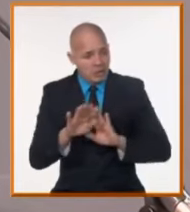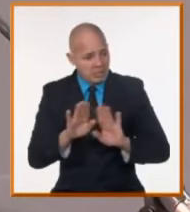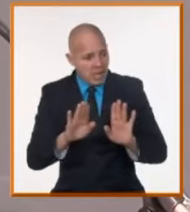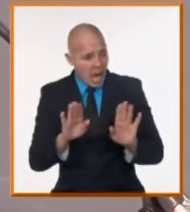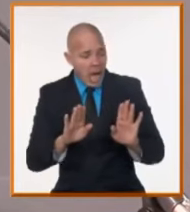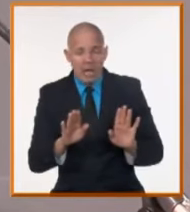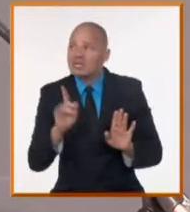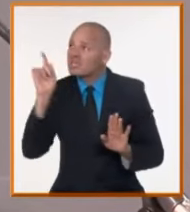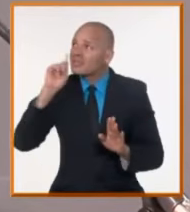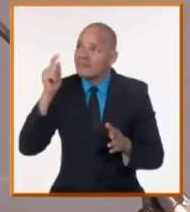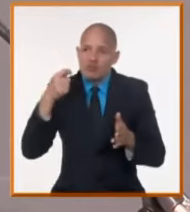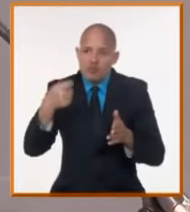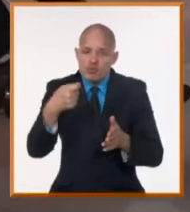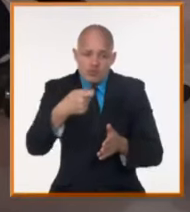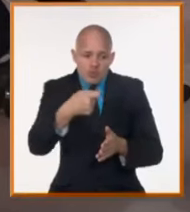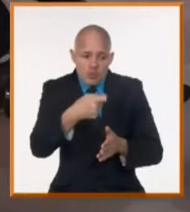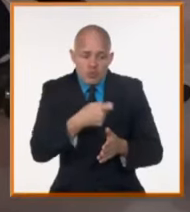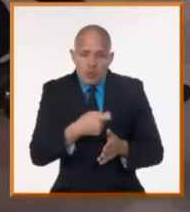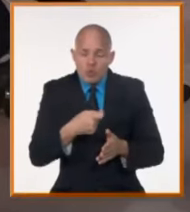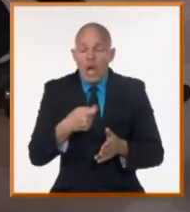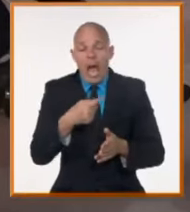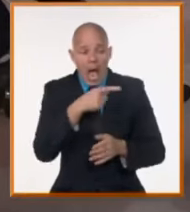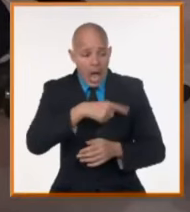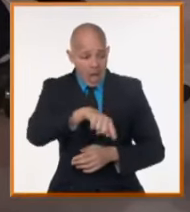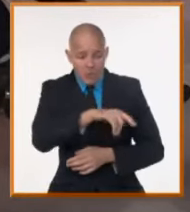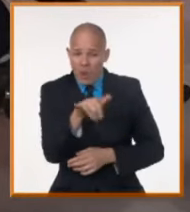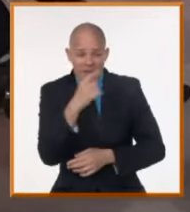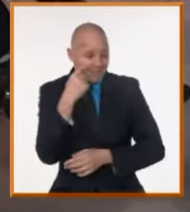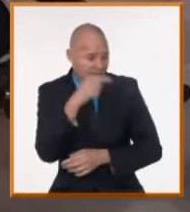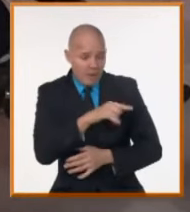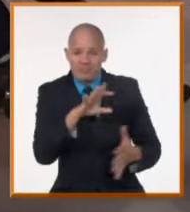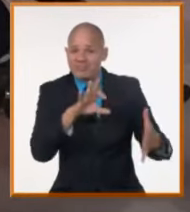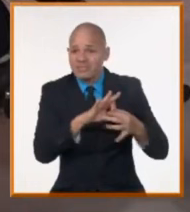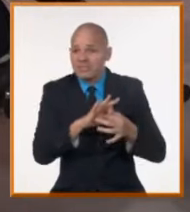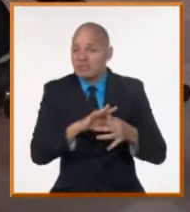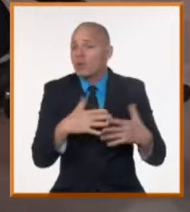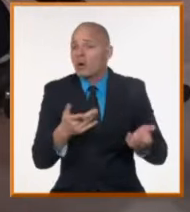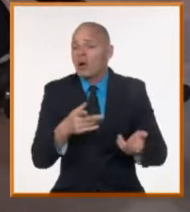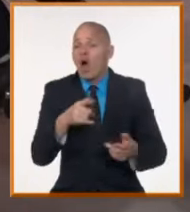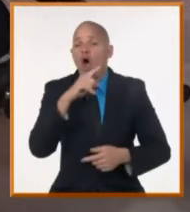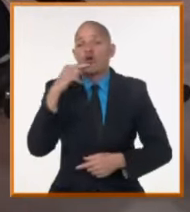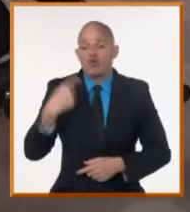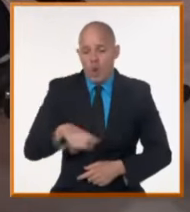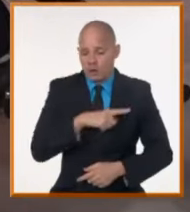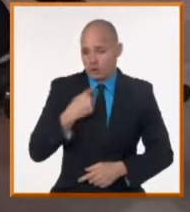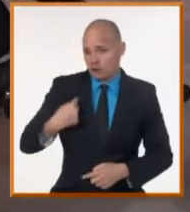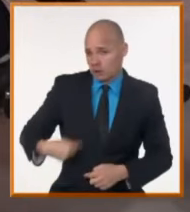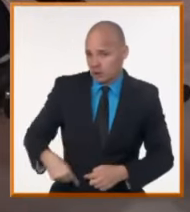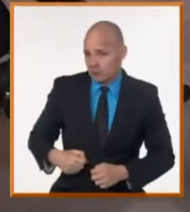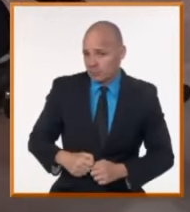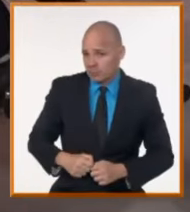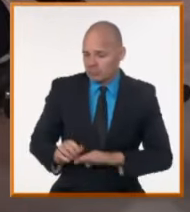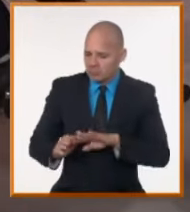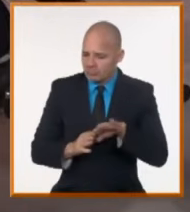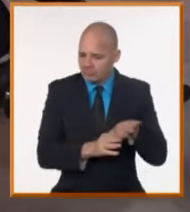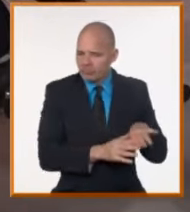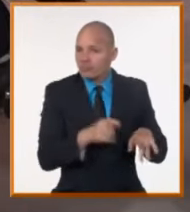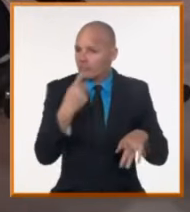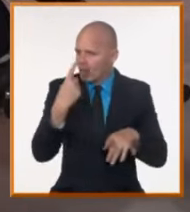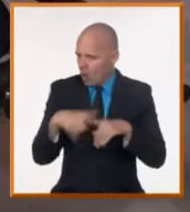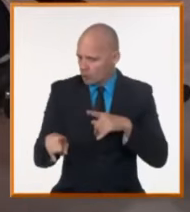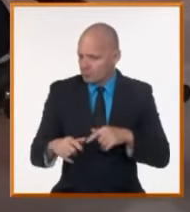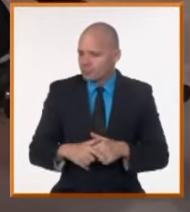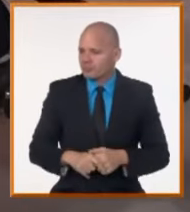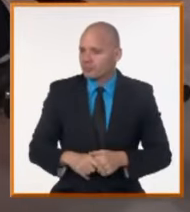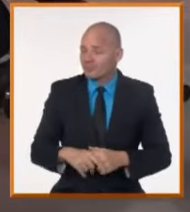incluso hay un punto ahí de coincidencia, porque, por ejemplo, Obama, con Obama hubo un cambio de política hacia Cuba, pero con respecto a